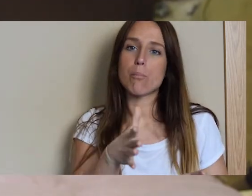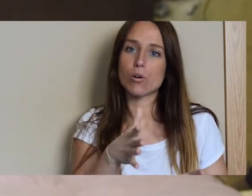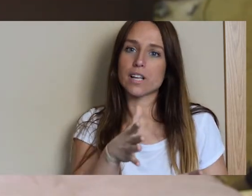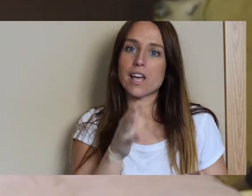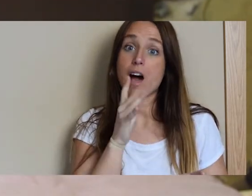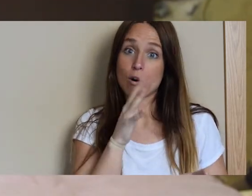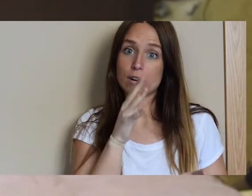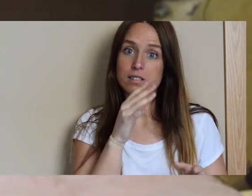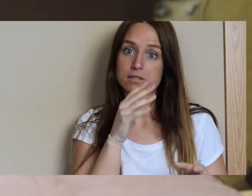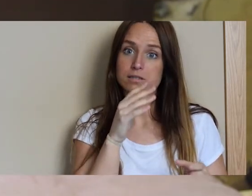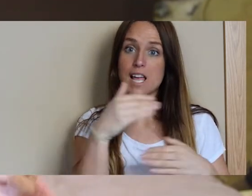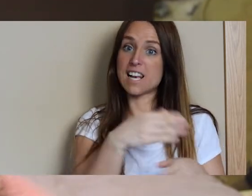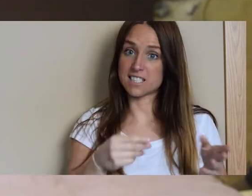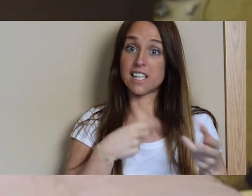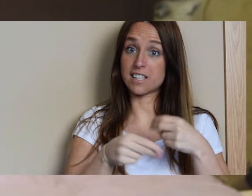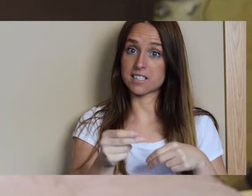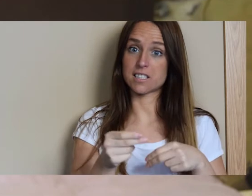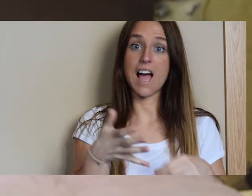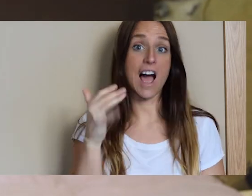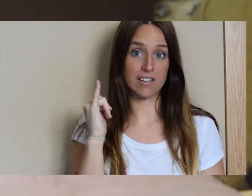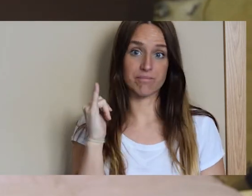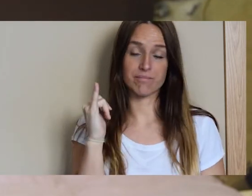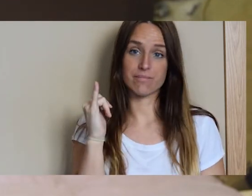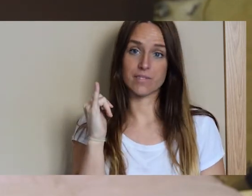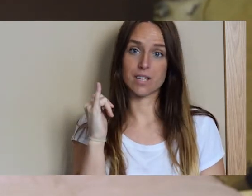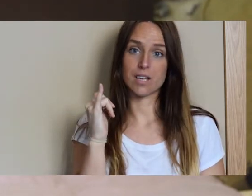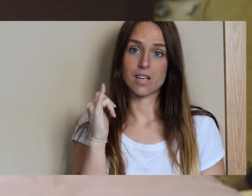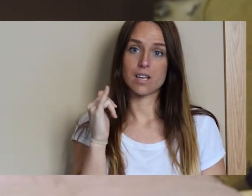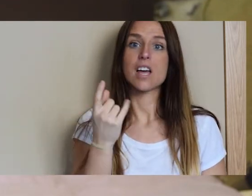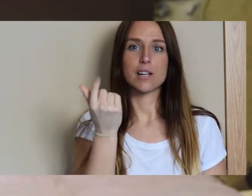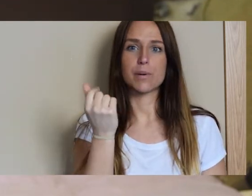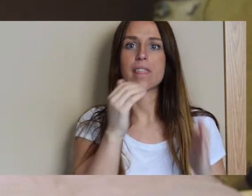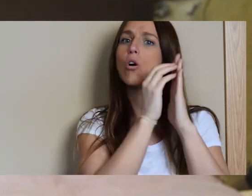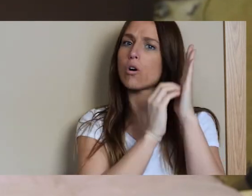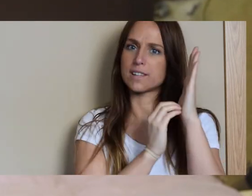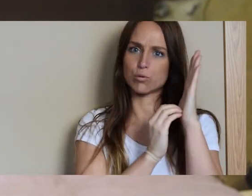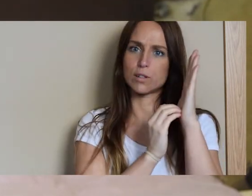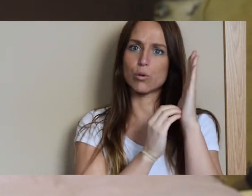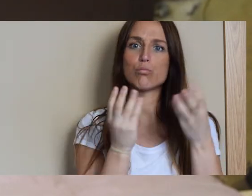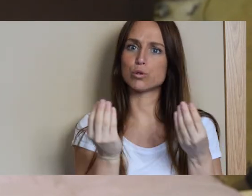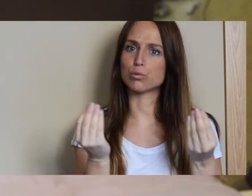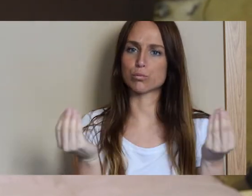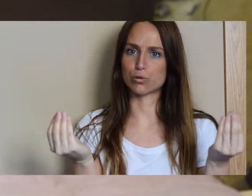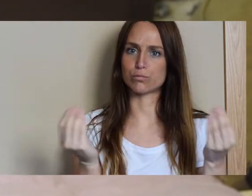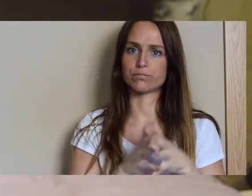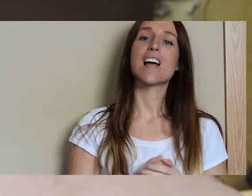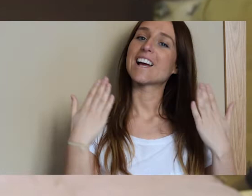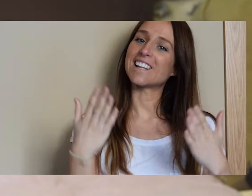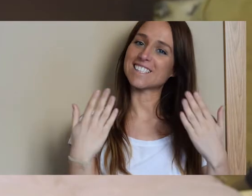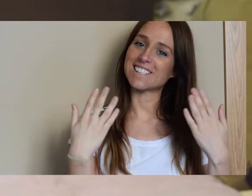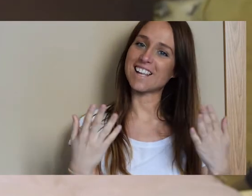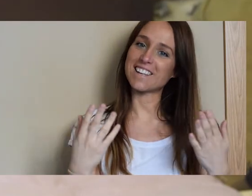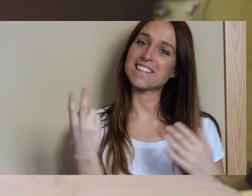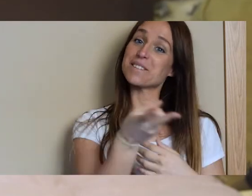baratito. Súper, súper, súper barato. Y que si os hace falta alguna cosilla. Algún básico para vuestras Mario. Pues es el momento.